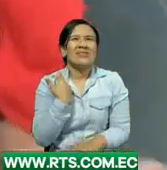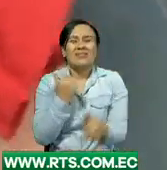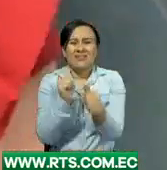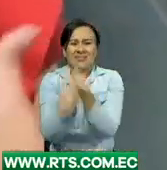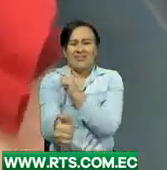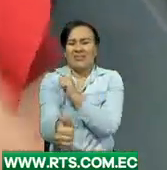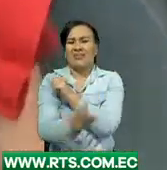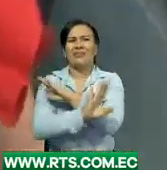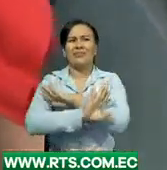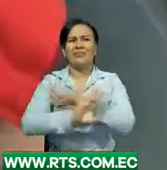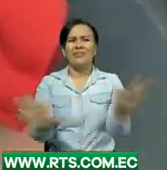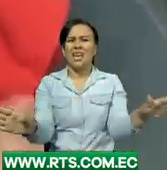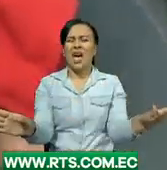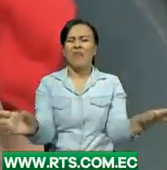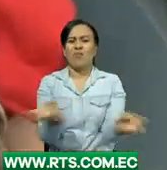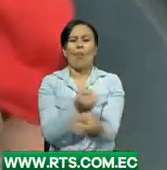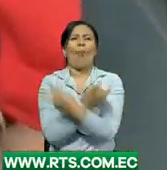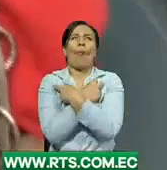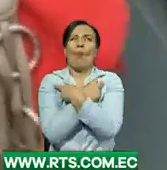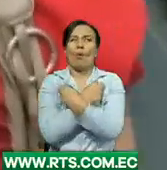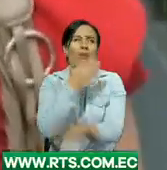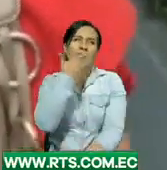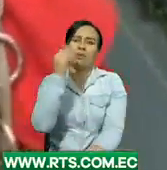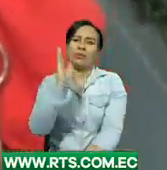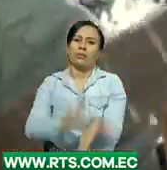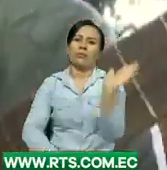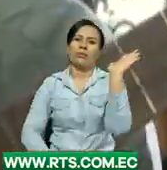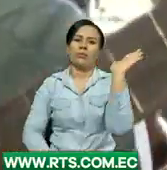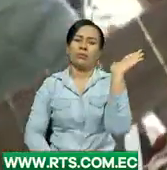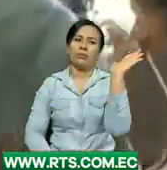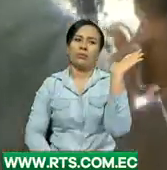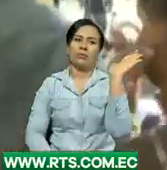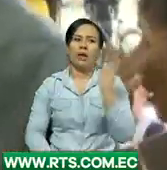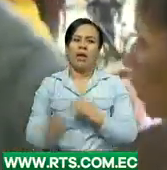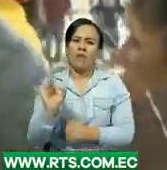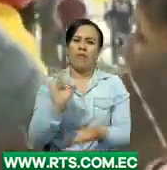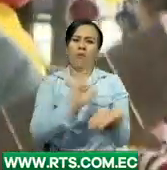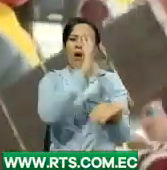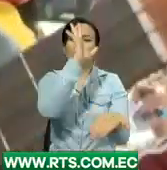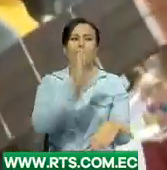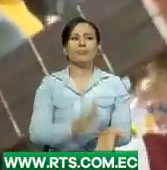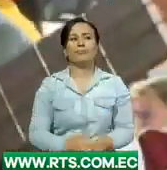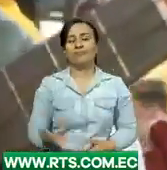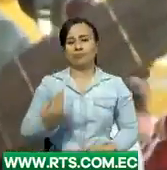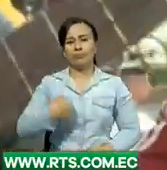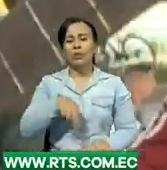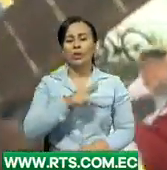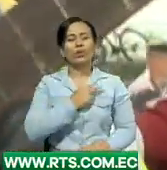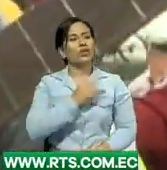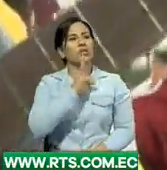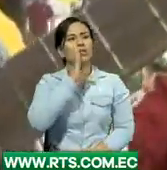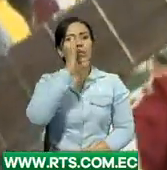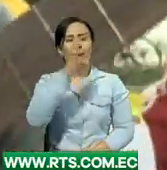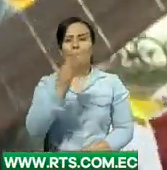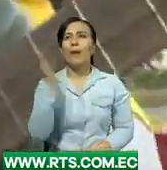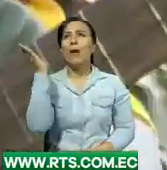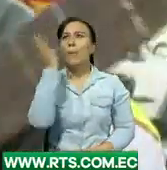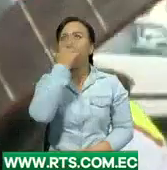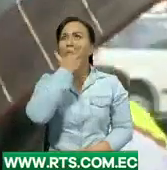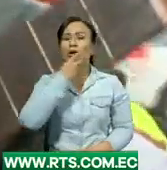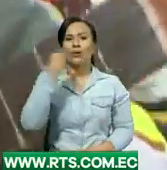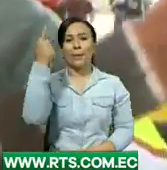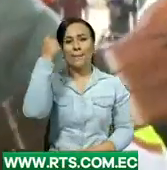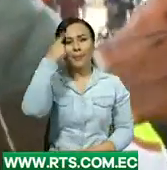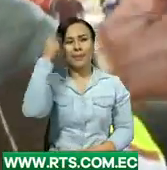muerto, huele a formón, ya él tiene que irse de Venezuela. Oye, nosotros no nos podemos desprender de nuestras raíces, es demasiado hermoso pensar en Venezuela y